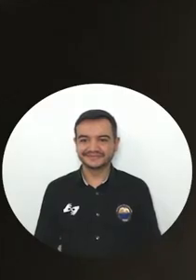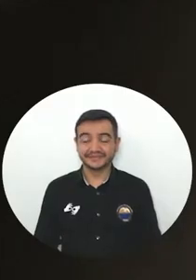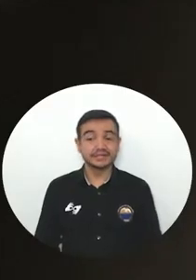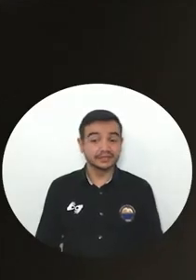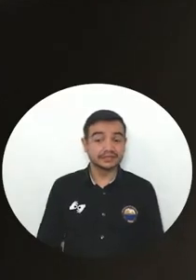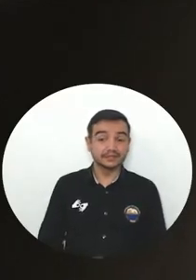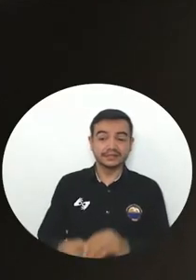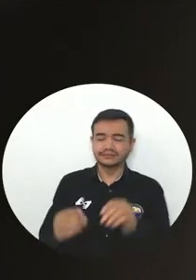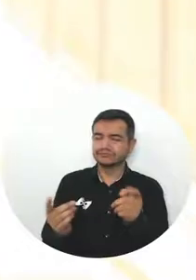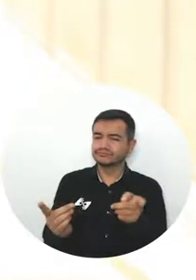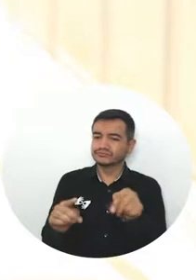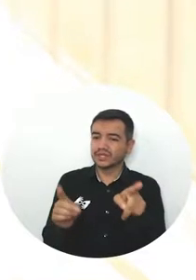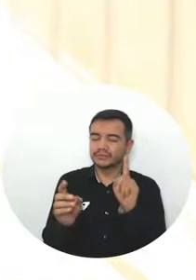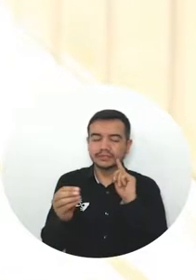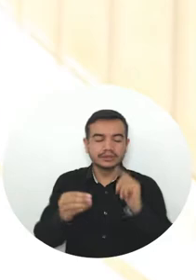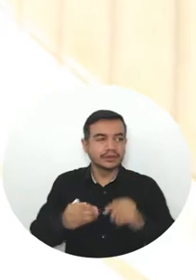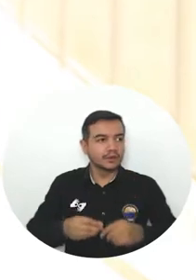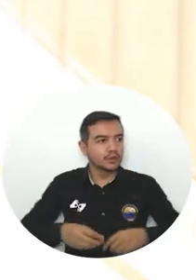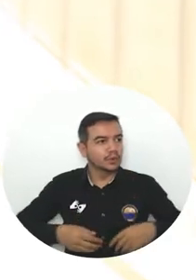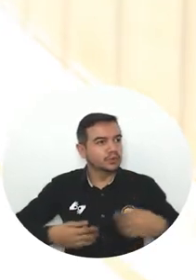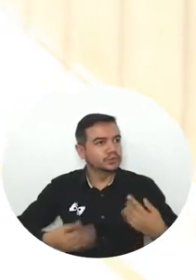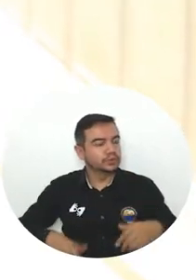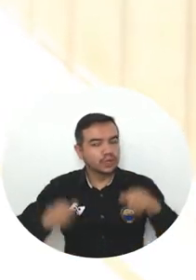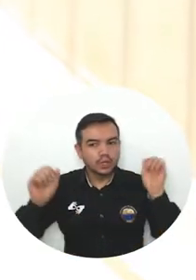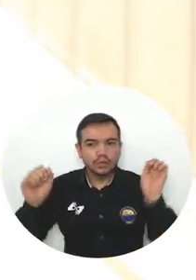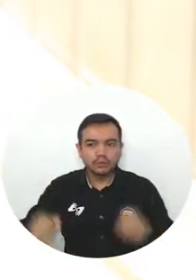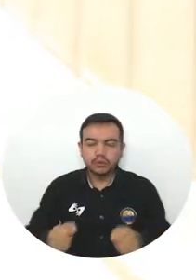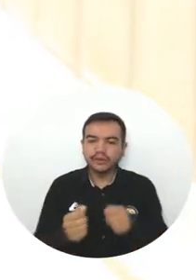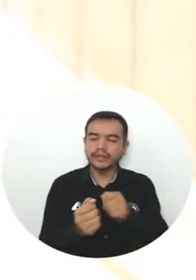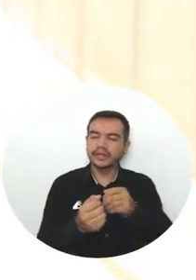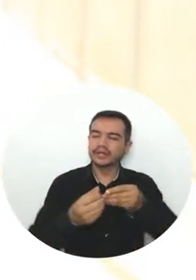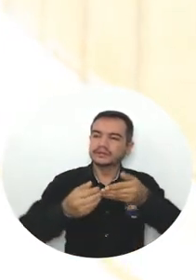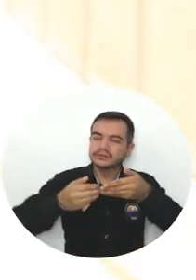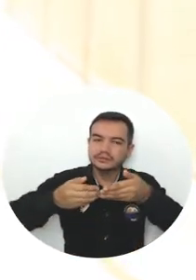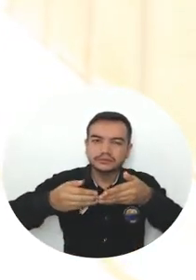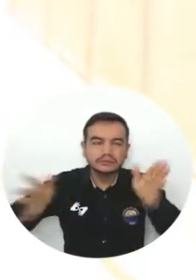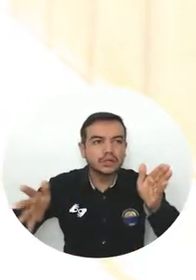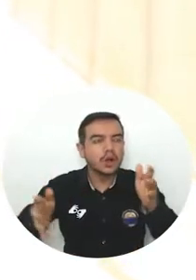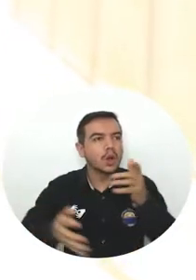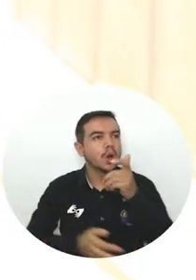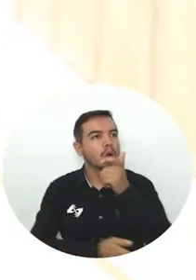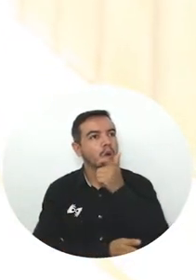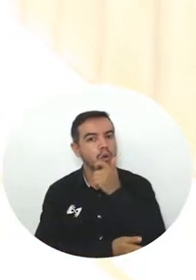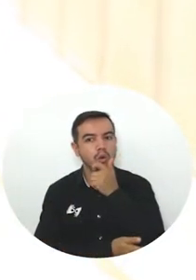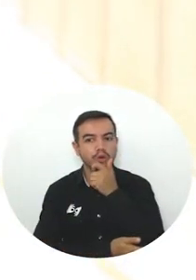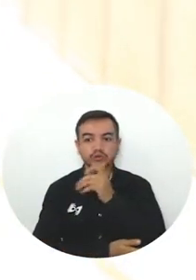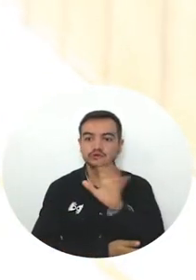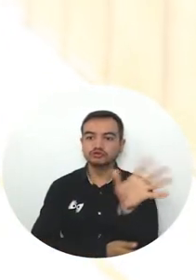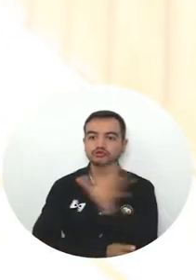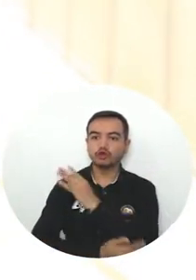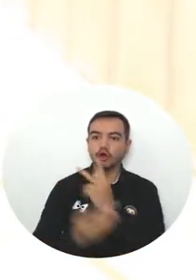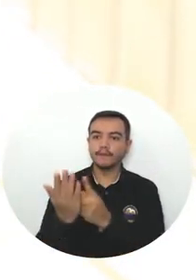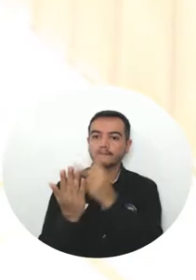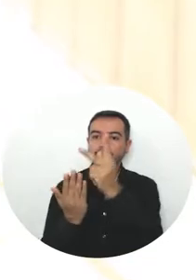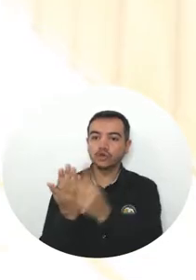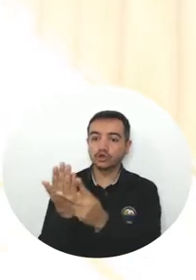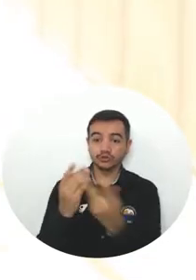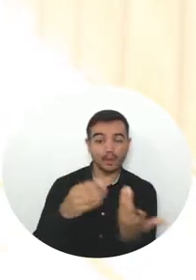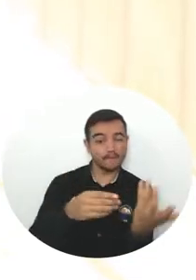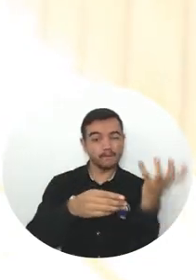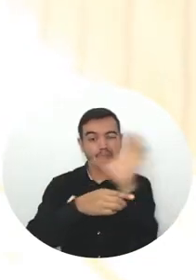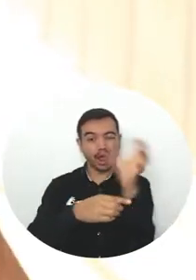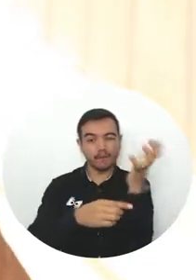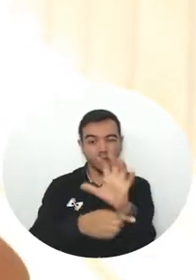www.psicosalud.unimagdalena.edu.co. Se abrió un panorama de posibilidades que no solamente este proyecto, sino todos los proyectos que se montaron de forma